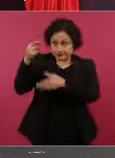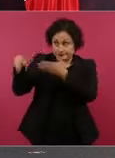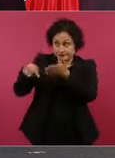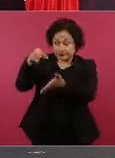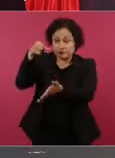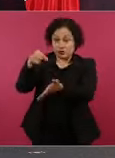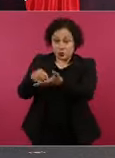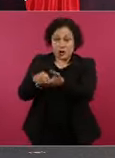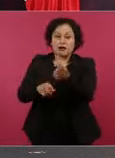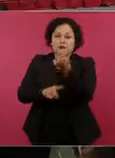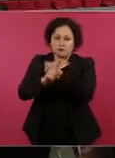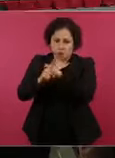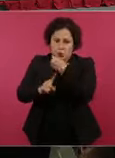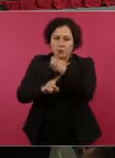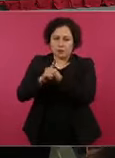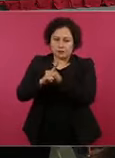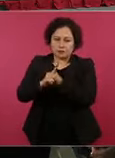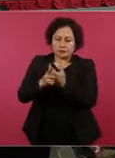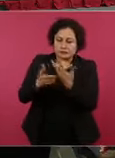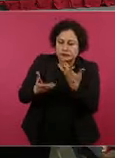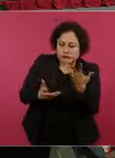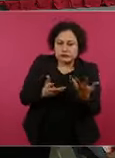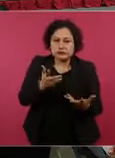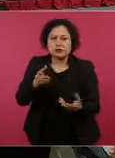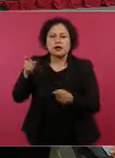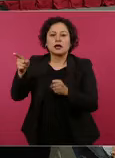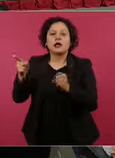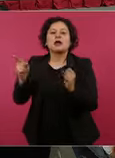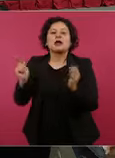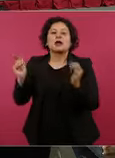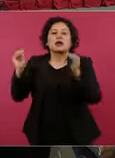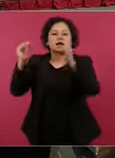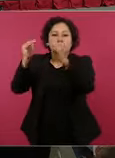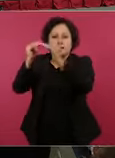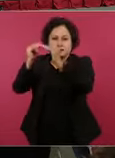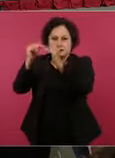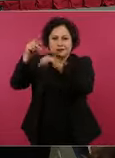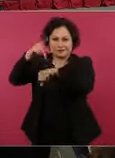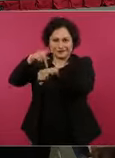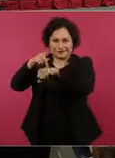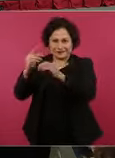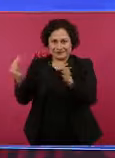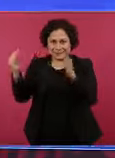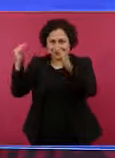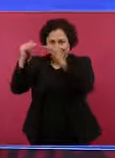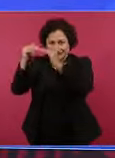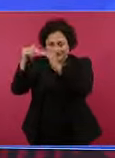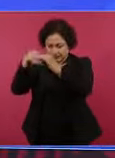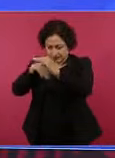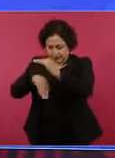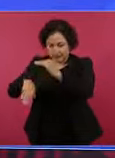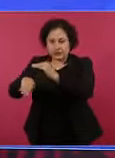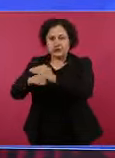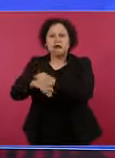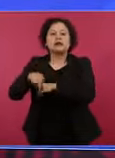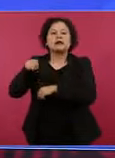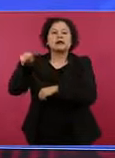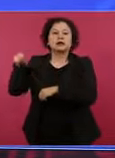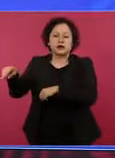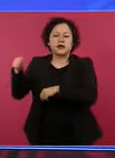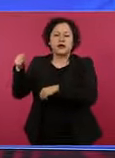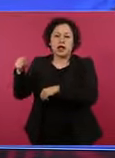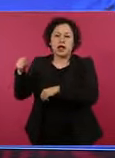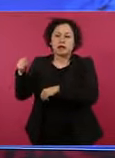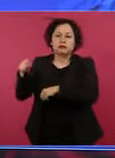una caverna, al poner una columna, hicieron pues todo un escándalo. Ya